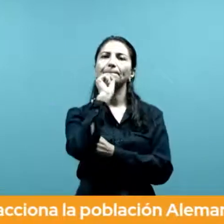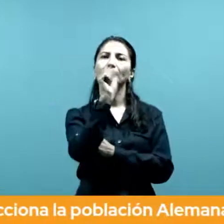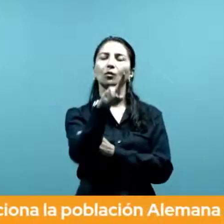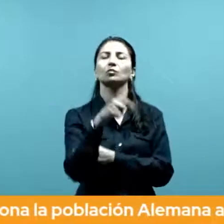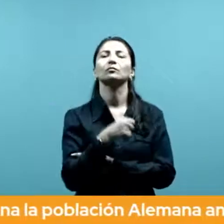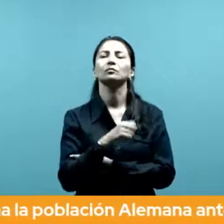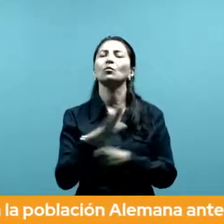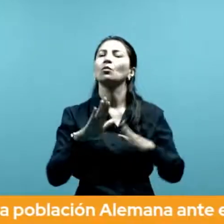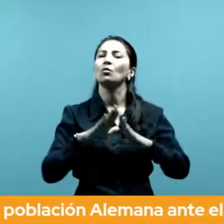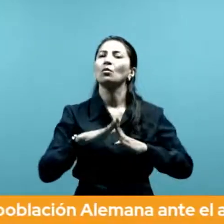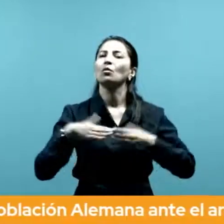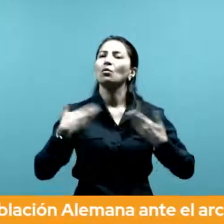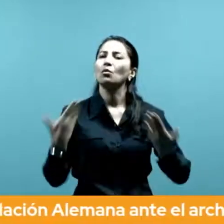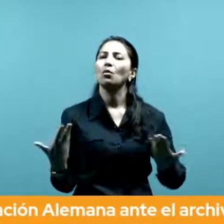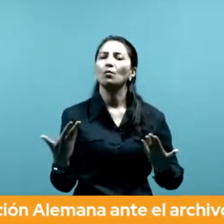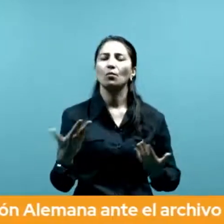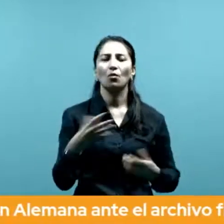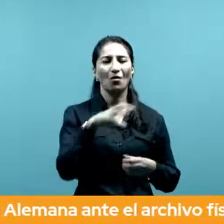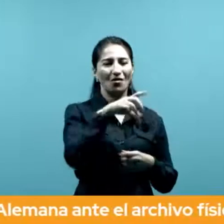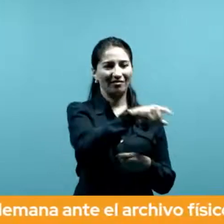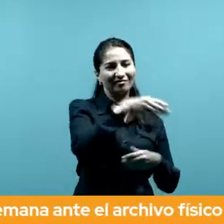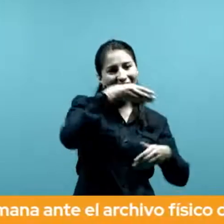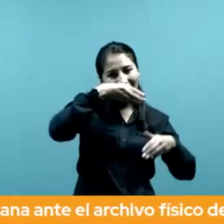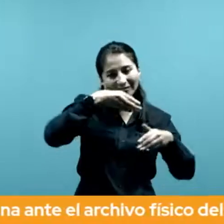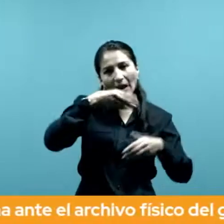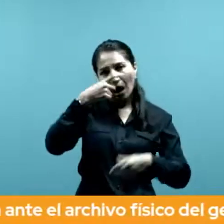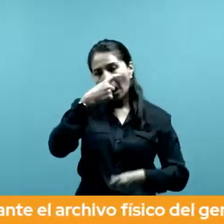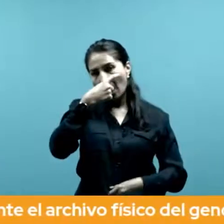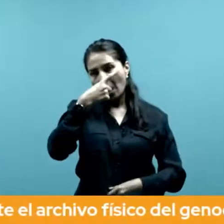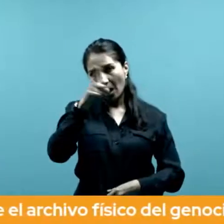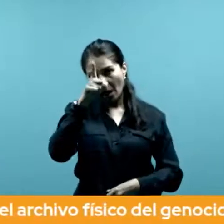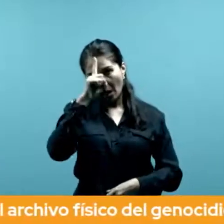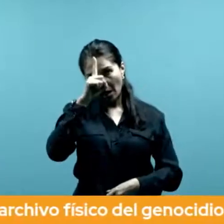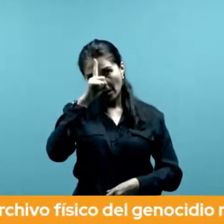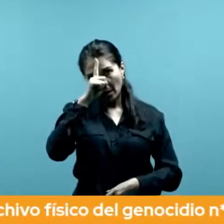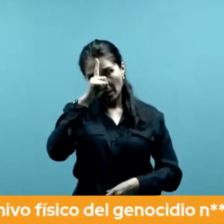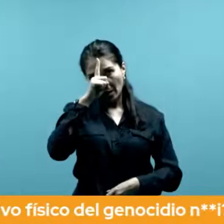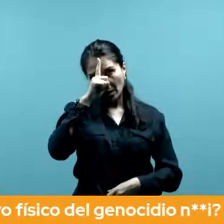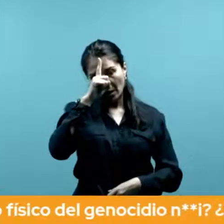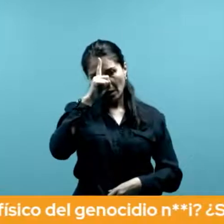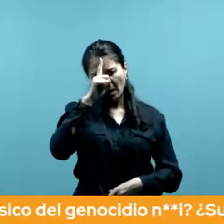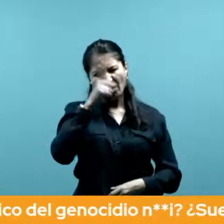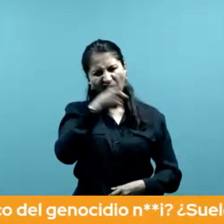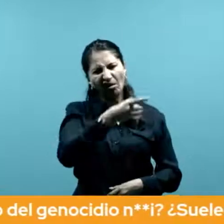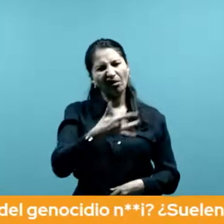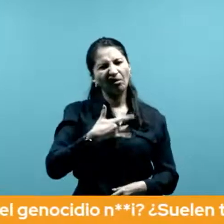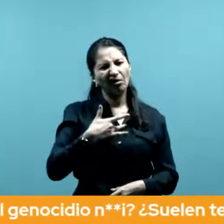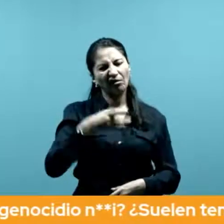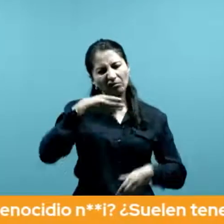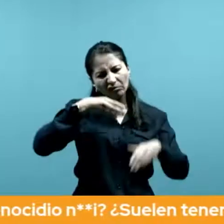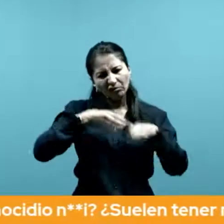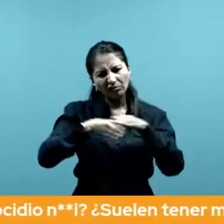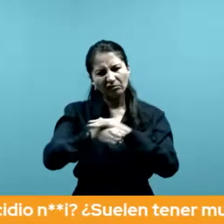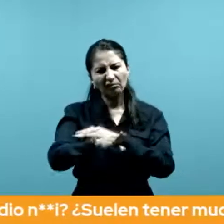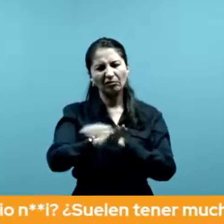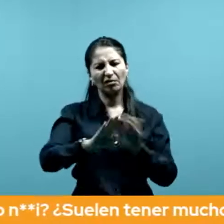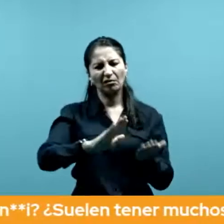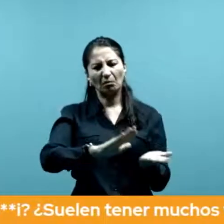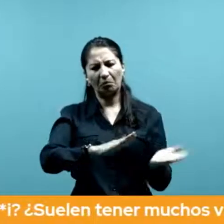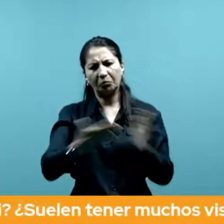¿cómo reacciona la población alemana ante el archivo físico del genocidio? ¿Suelen tener